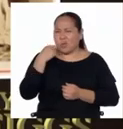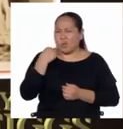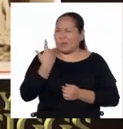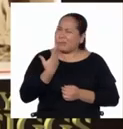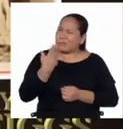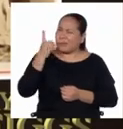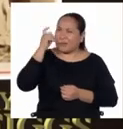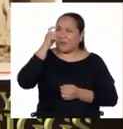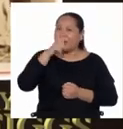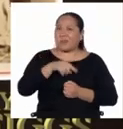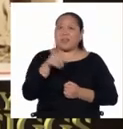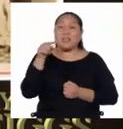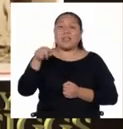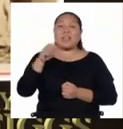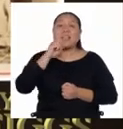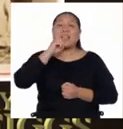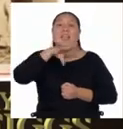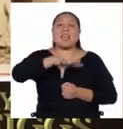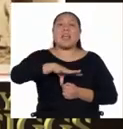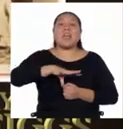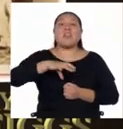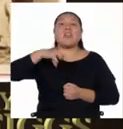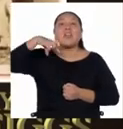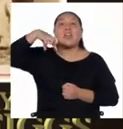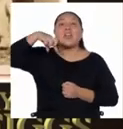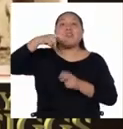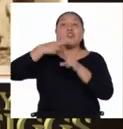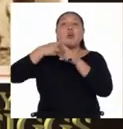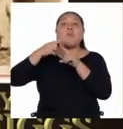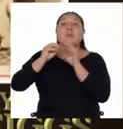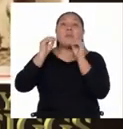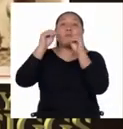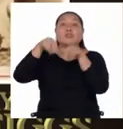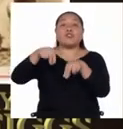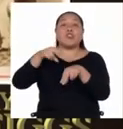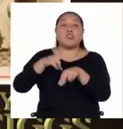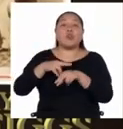el Pizarro Yanqui.